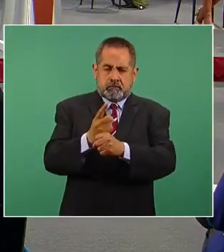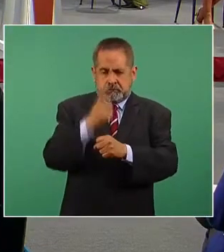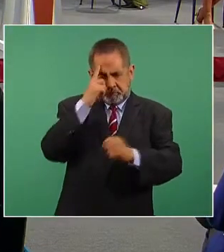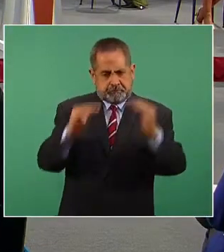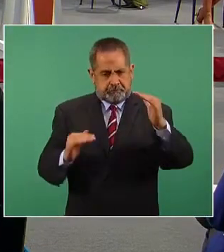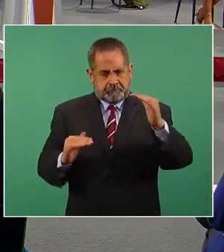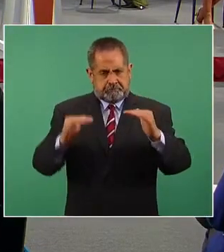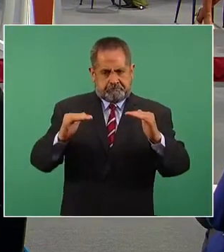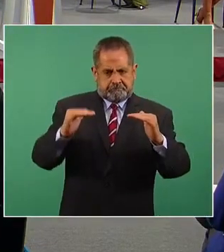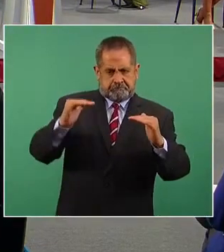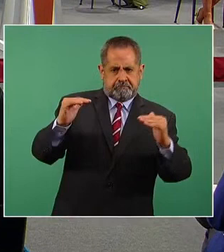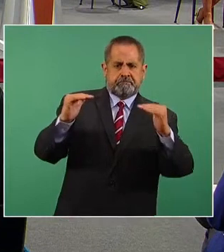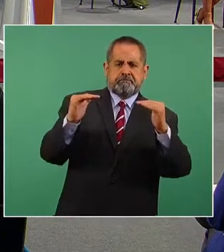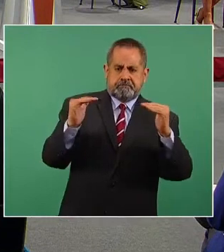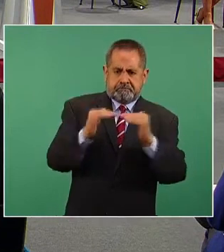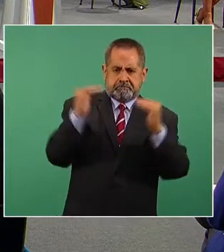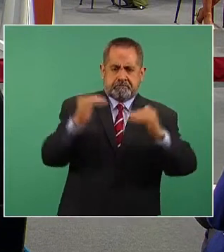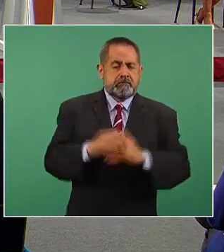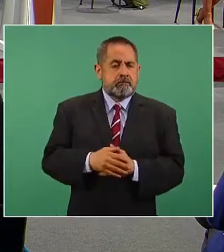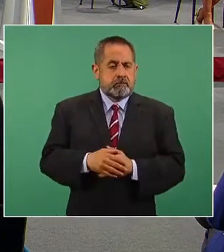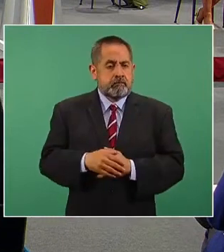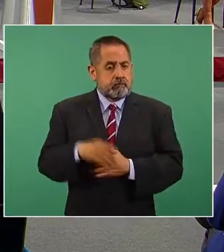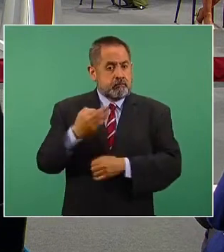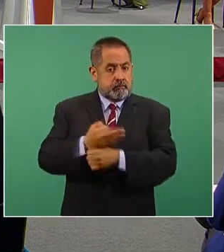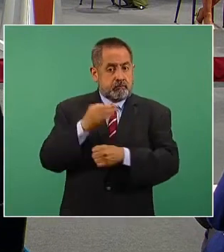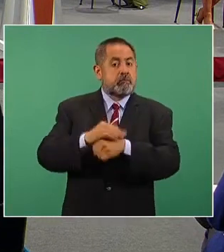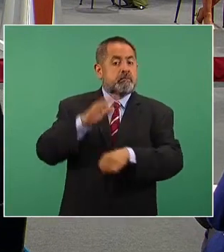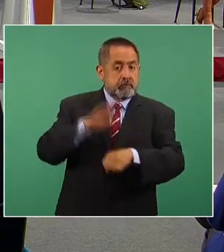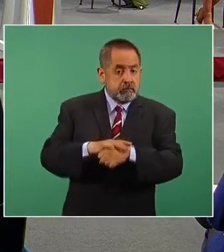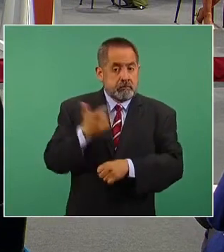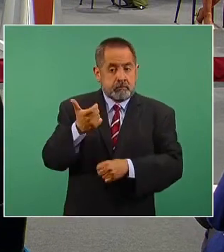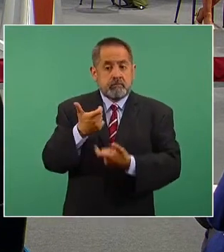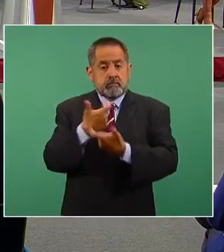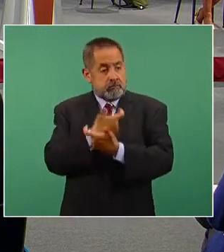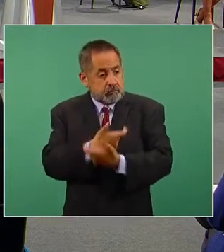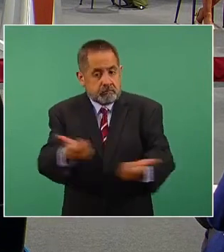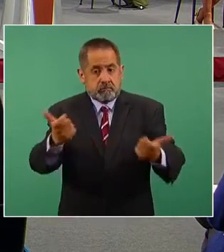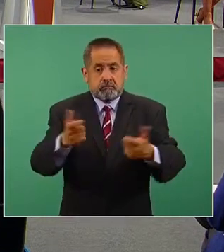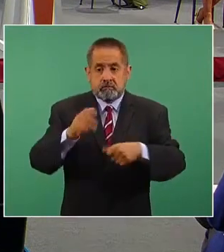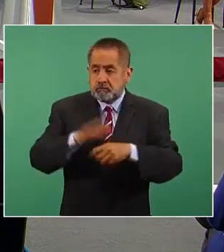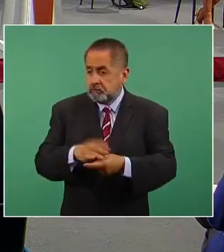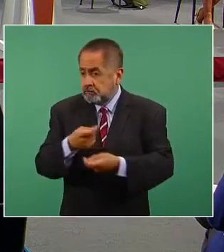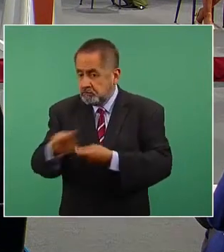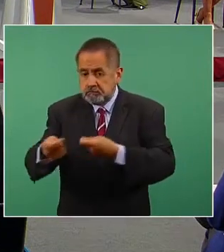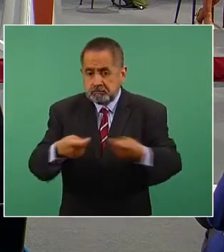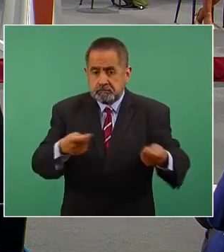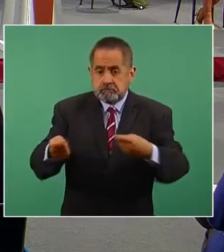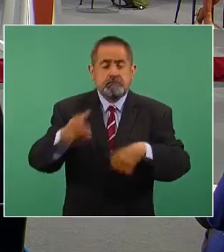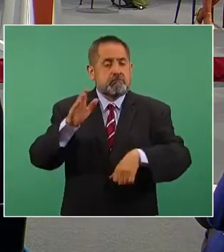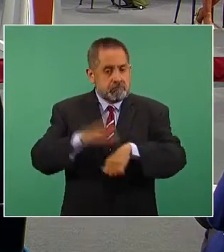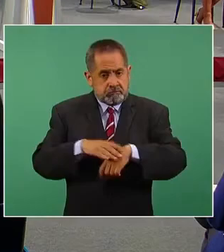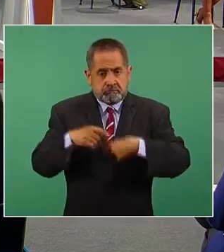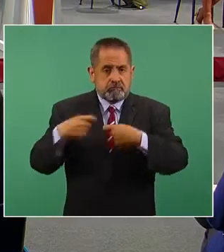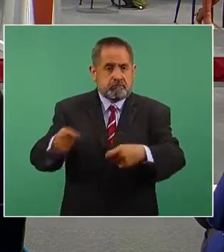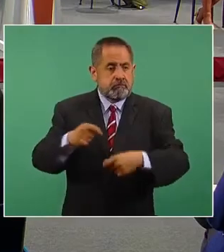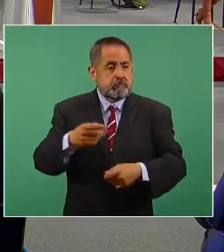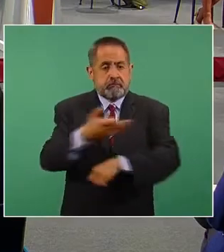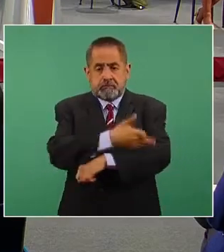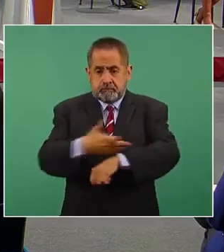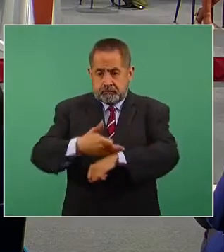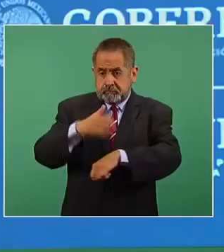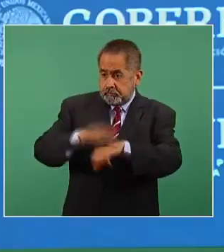brechas. Hay una dispersión monetaria mayor, hay mayores recursos en las familias, sobre todo en las familias más